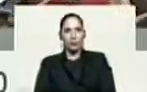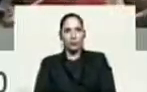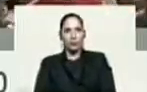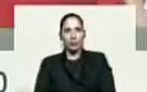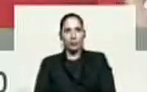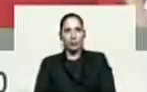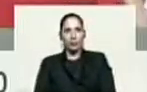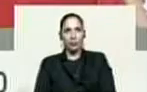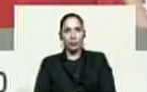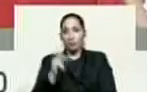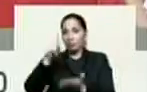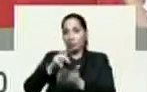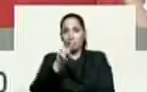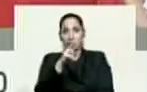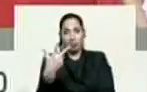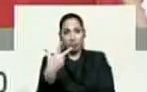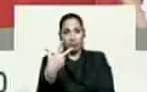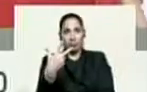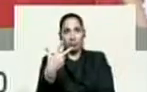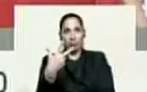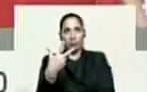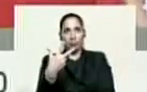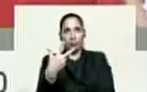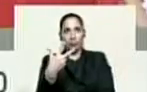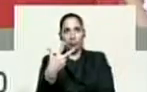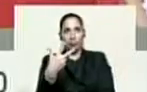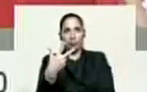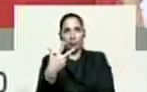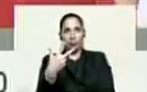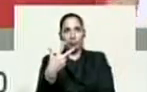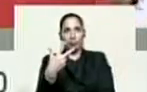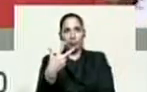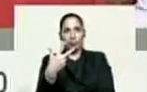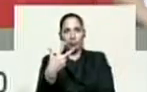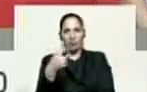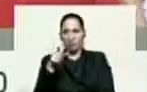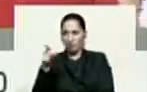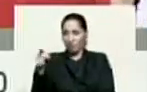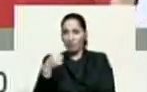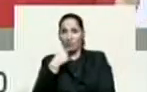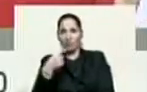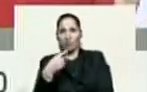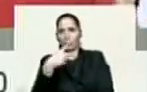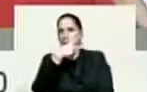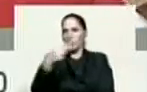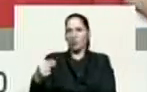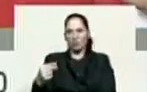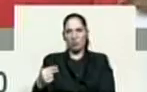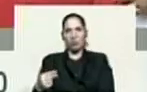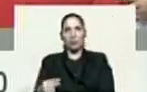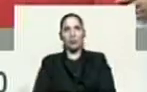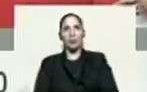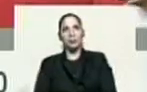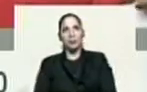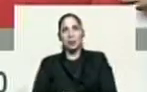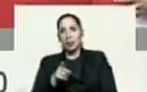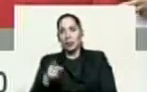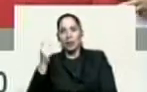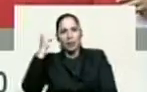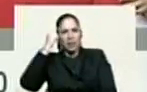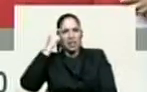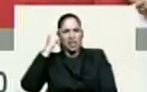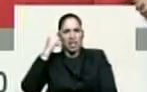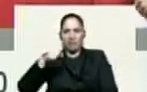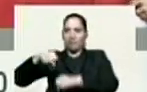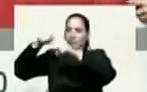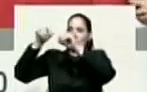Y llegó el 23, llegó el 23 y ellos dijeron no, sí o sí, ese día cae la